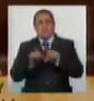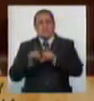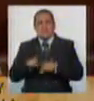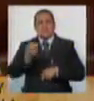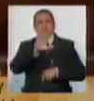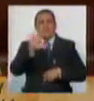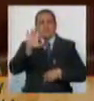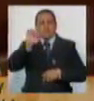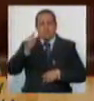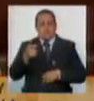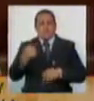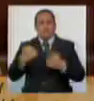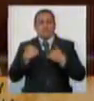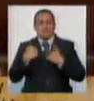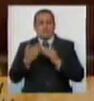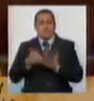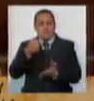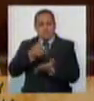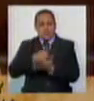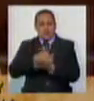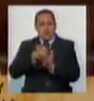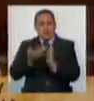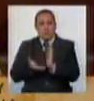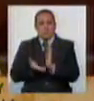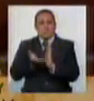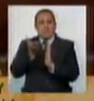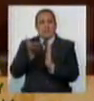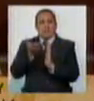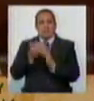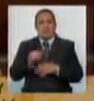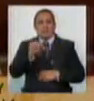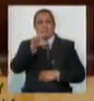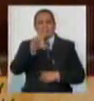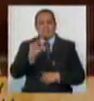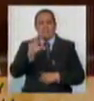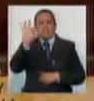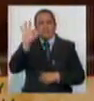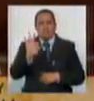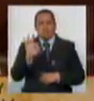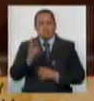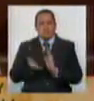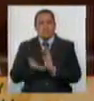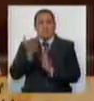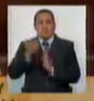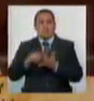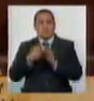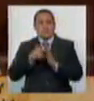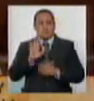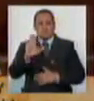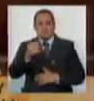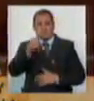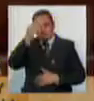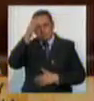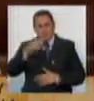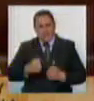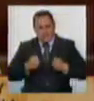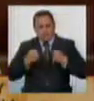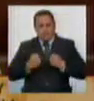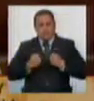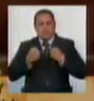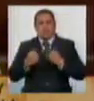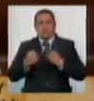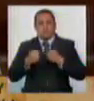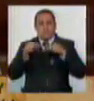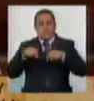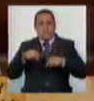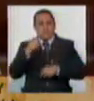mil obtuvieron un aumento salarial de 30% en promedio, fruto de su mérito y de su esfuerzo.